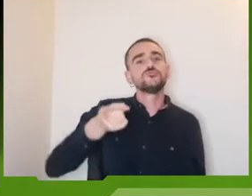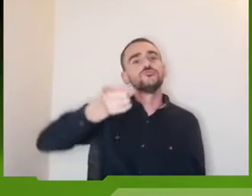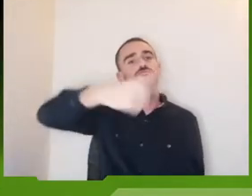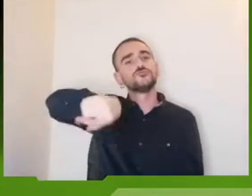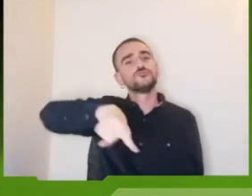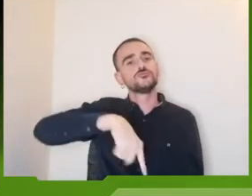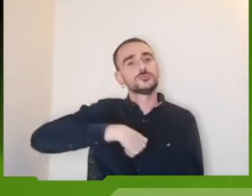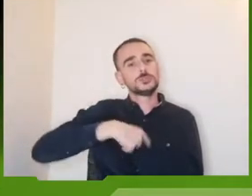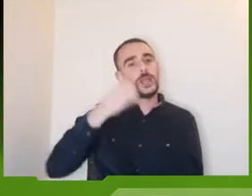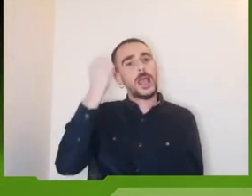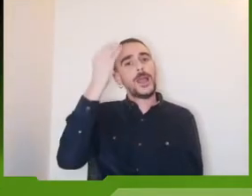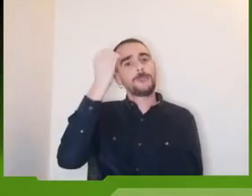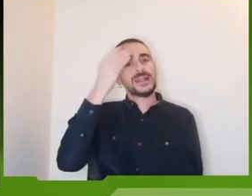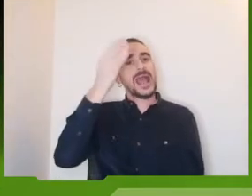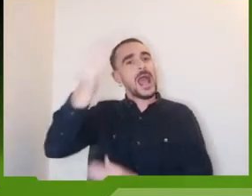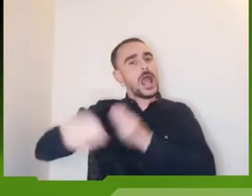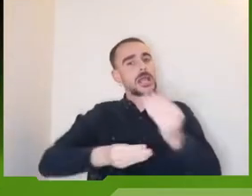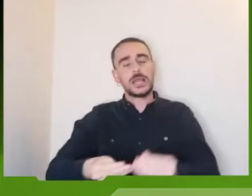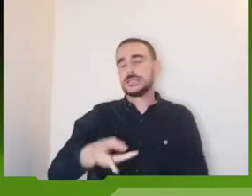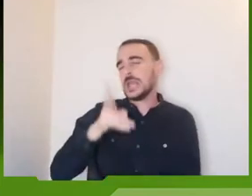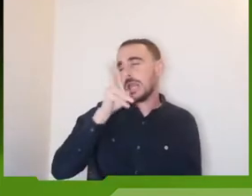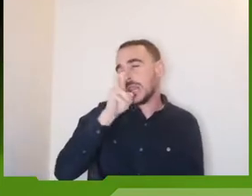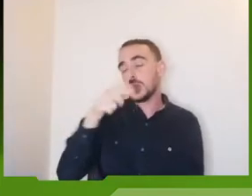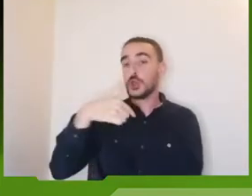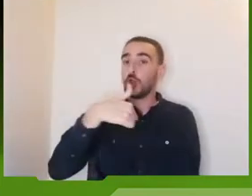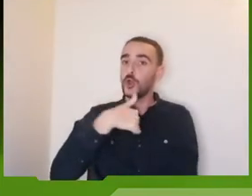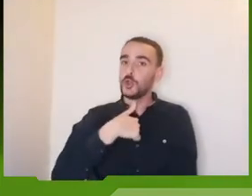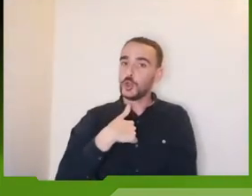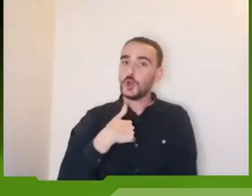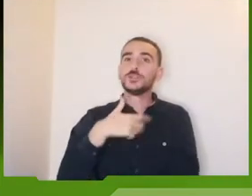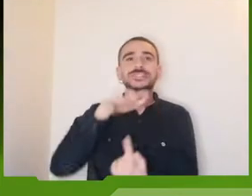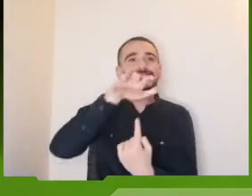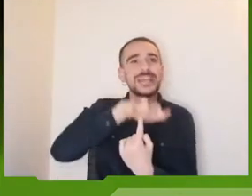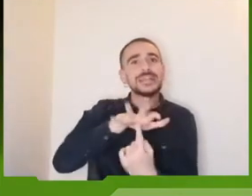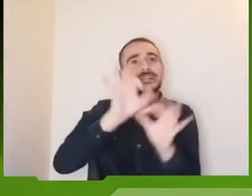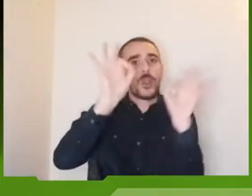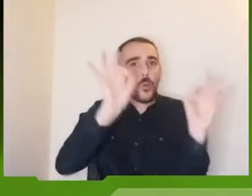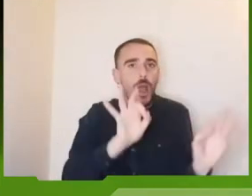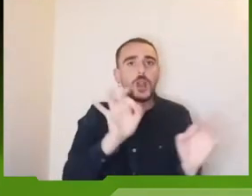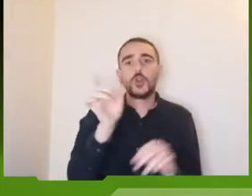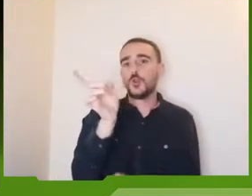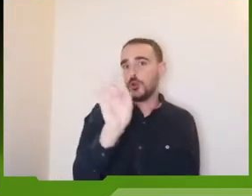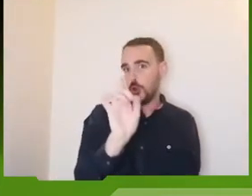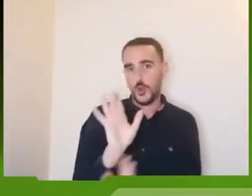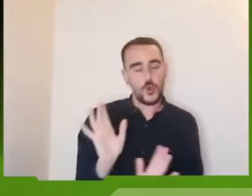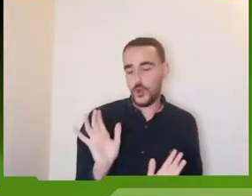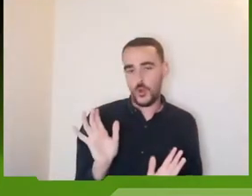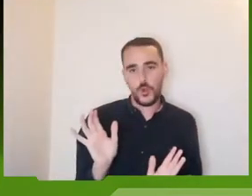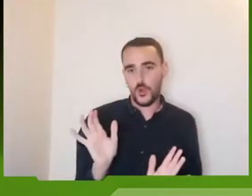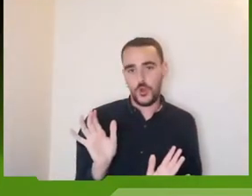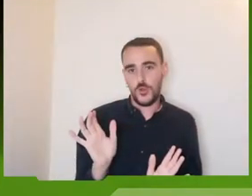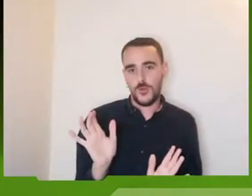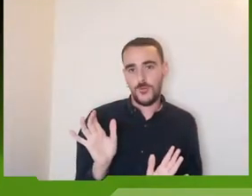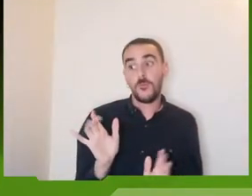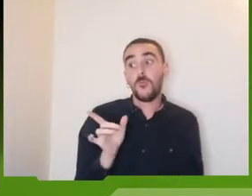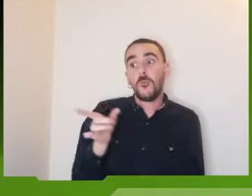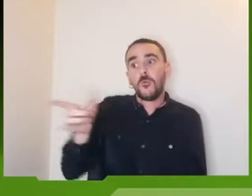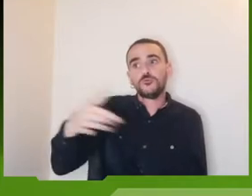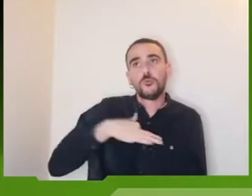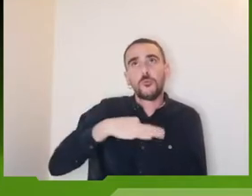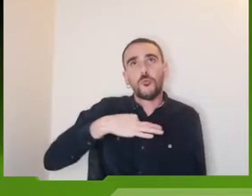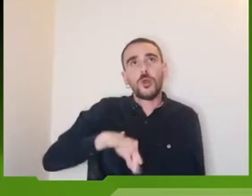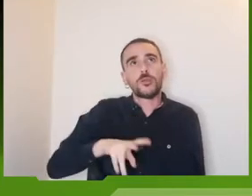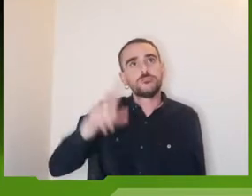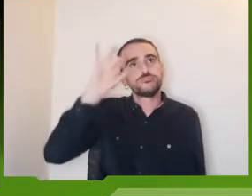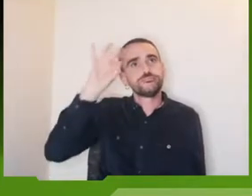croquetas de setas, estas croquetas de setas, sino que en vuestra cabeza exista la posibilidad de inventar croquetas ya